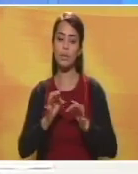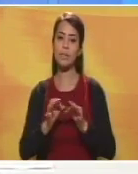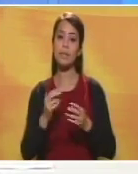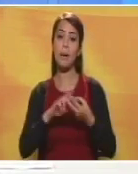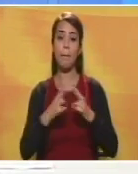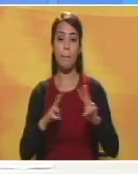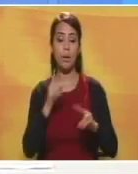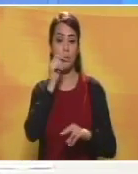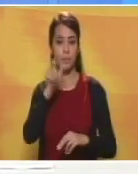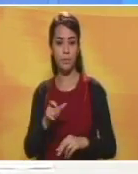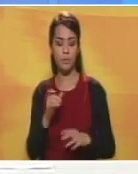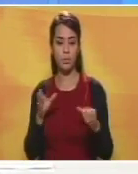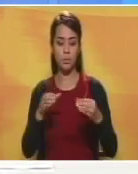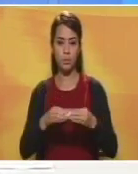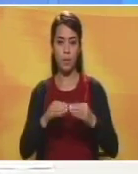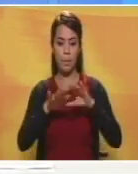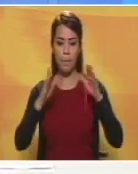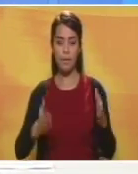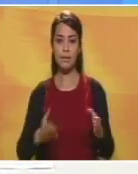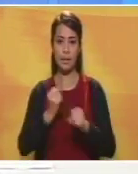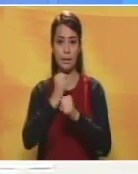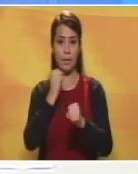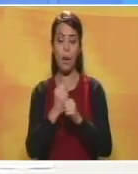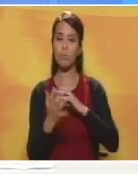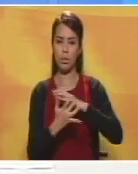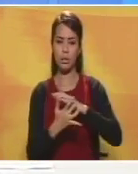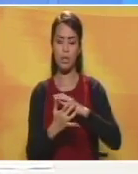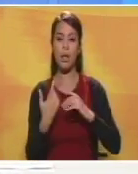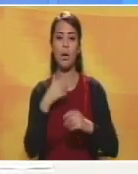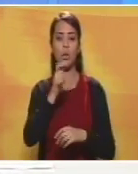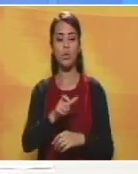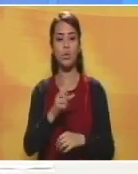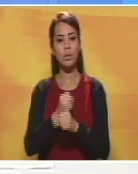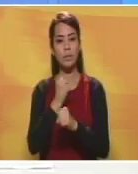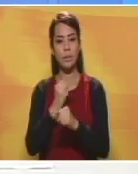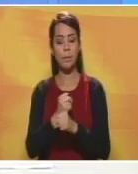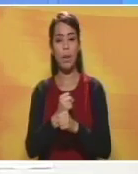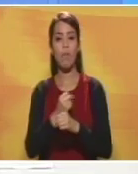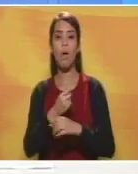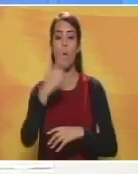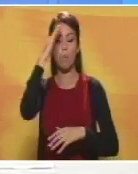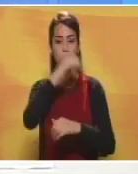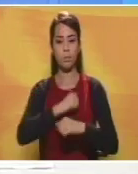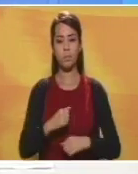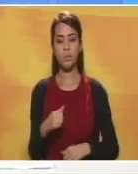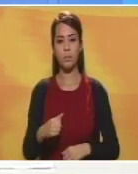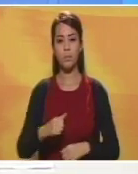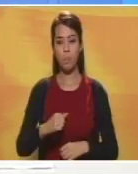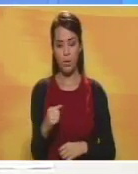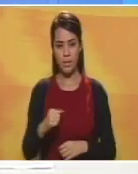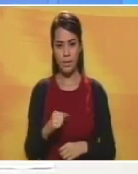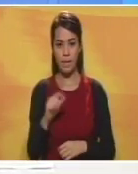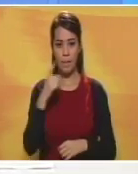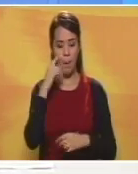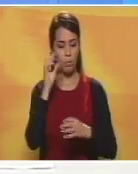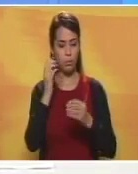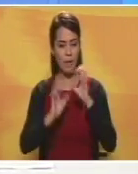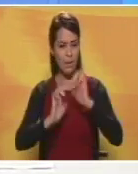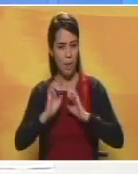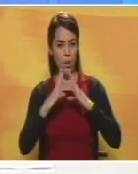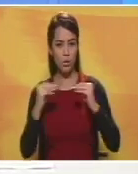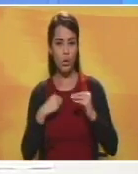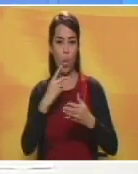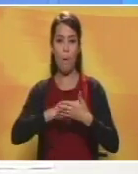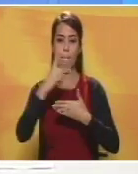Néstor Reverol, encabezó una mesa técnica de trabajo con representantes de los cuerpos de seguridad con el objetivo de afinar detalles para implementar un plan integral